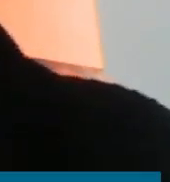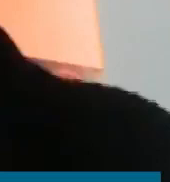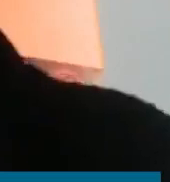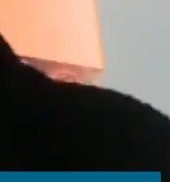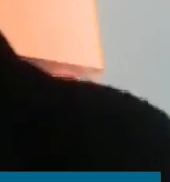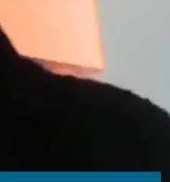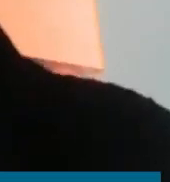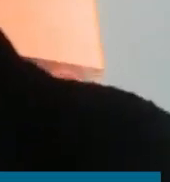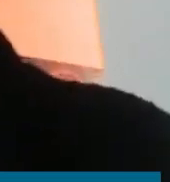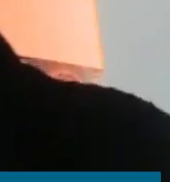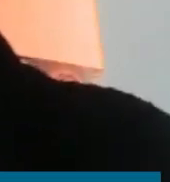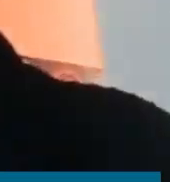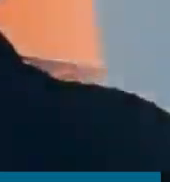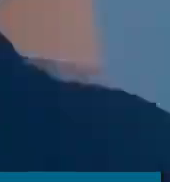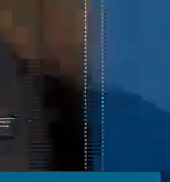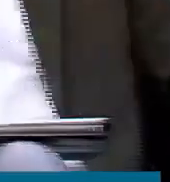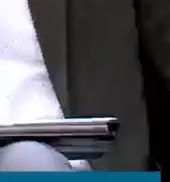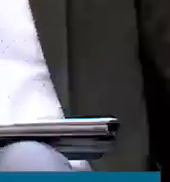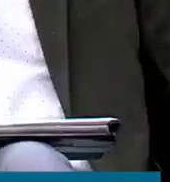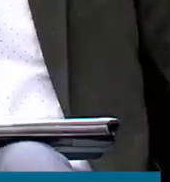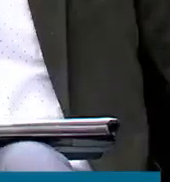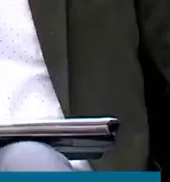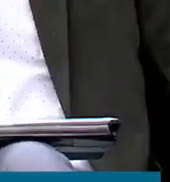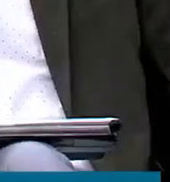nacional. ¿Tú crees que hay que buscar una media?